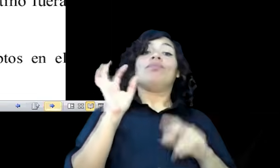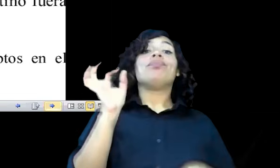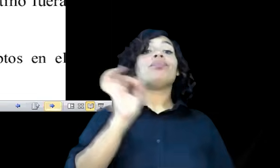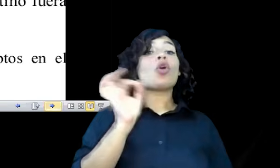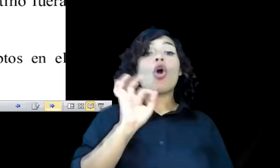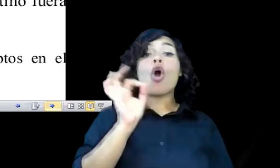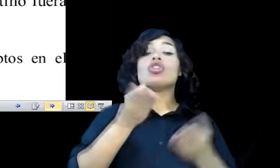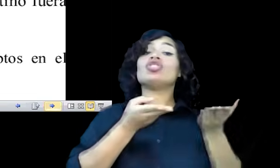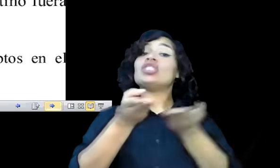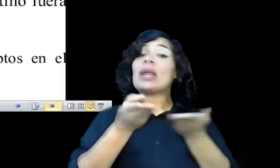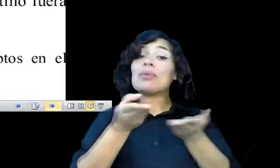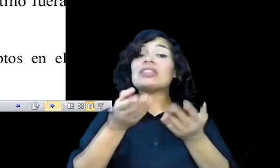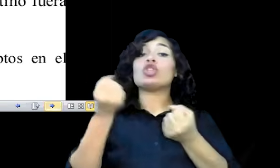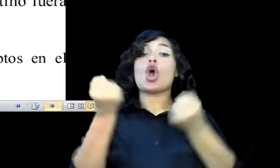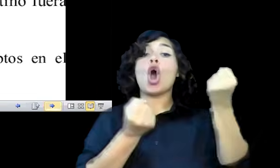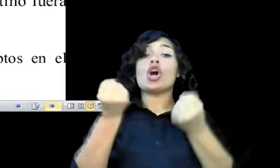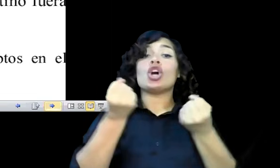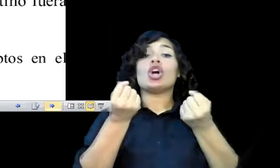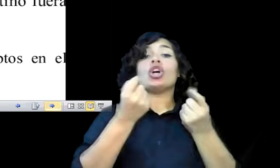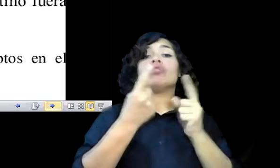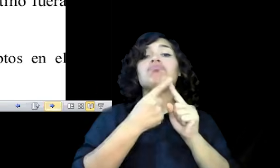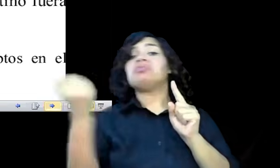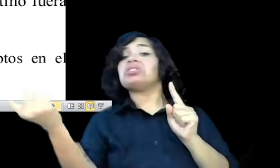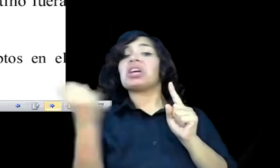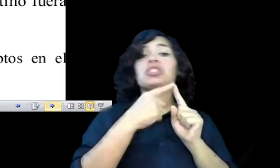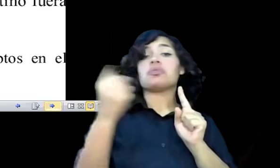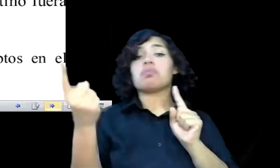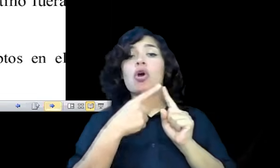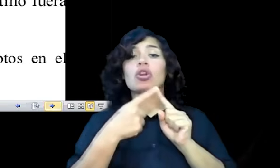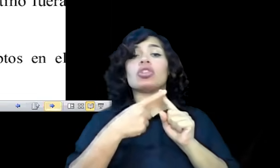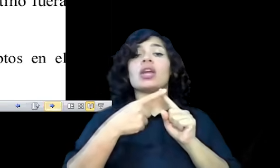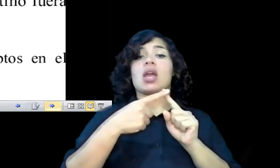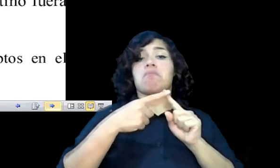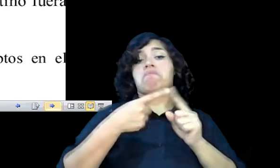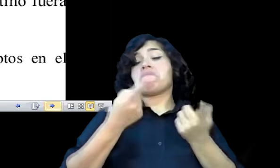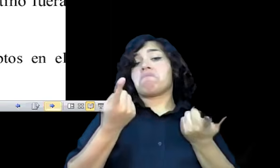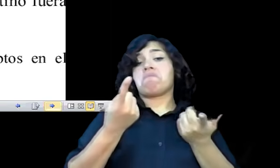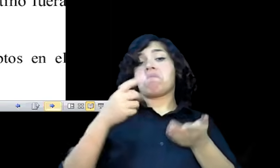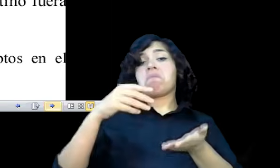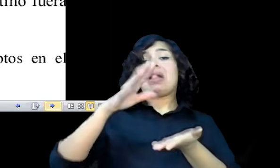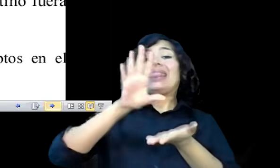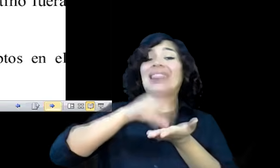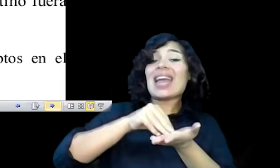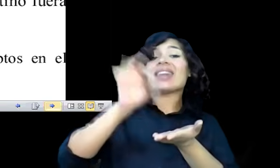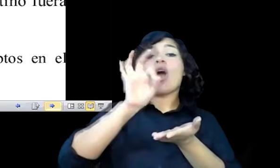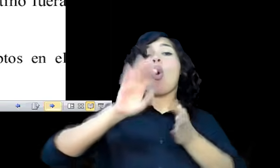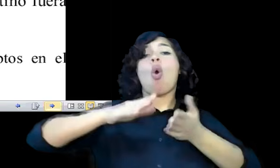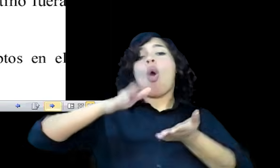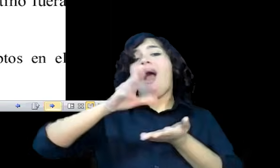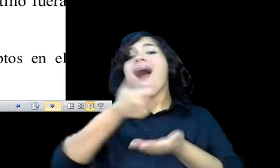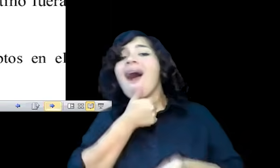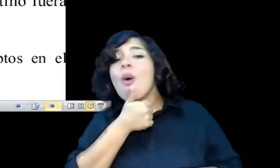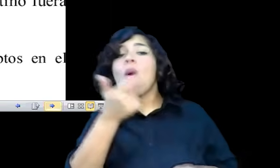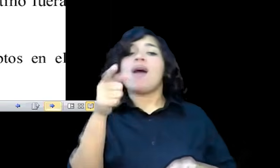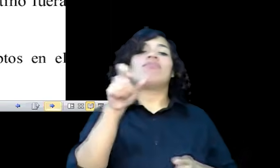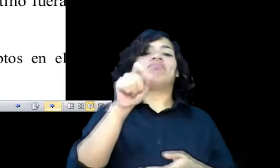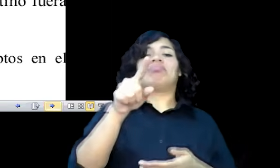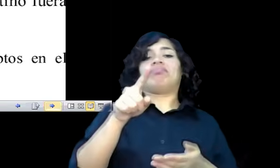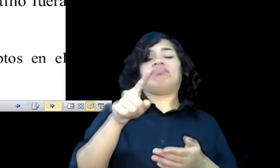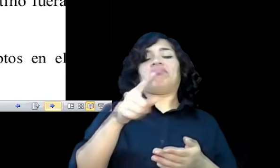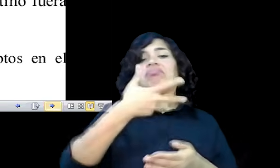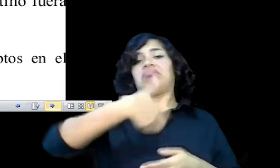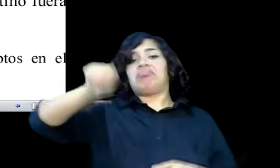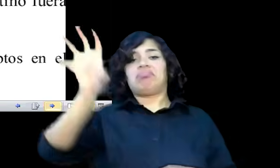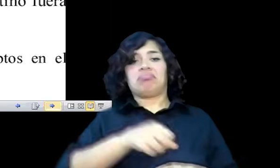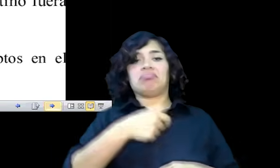adquisición de servicios de transportes aéreos o acuáticos internacionales. Recordemos que la